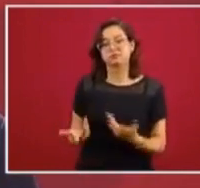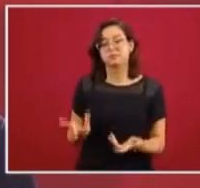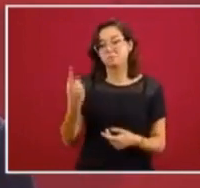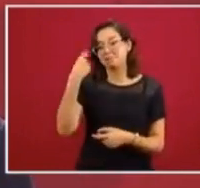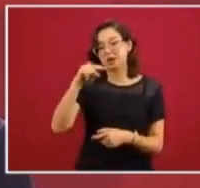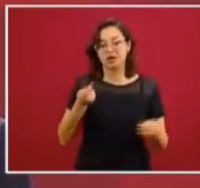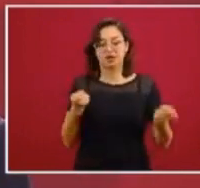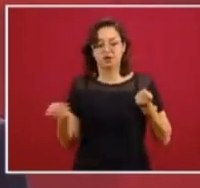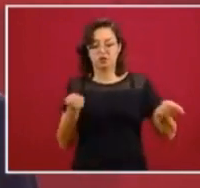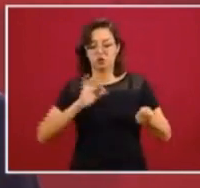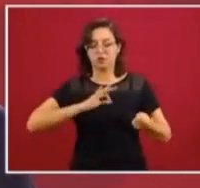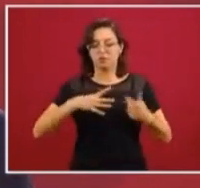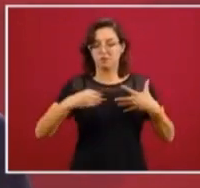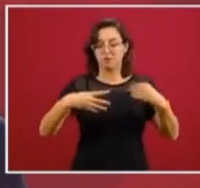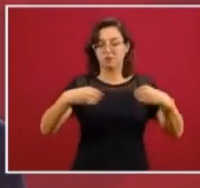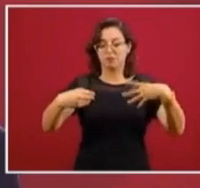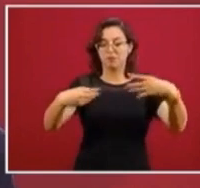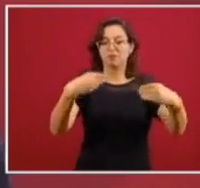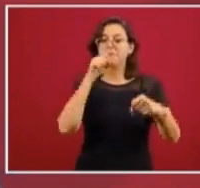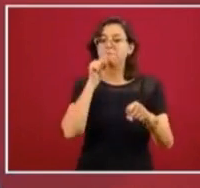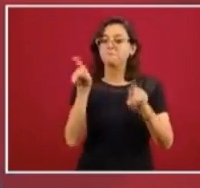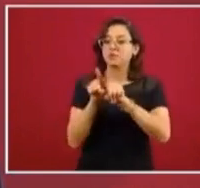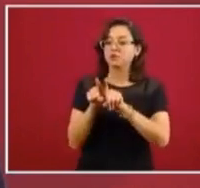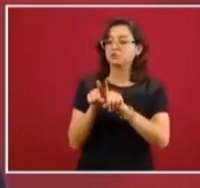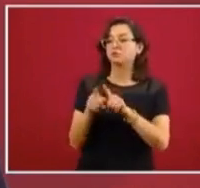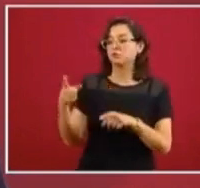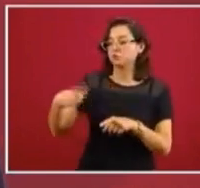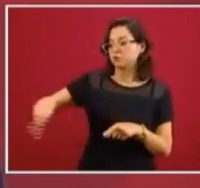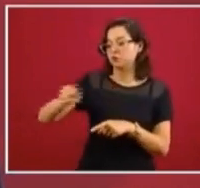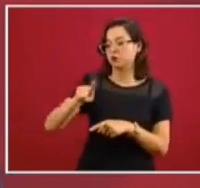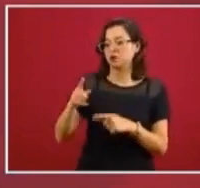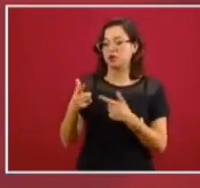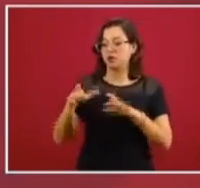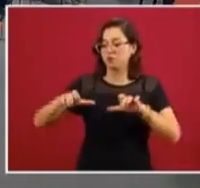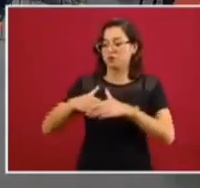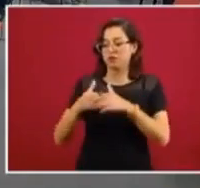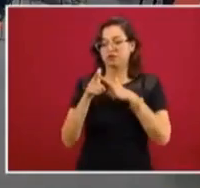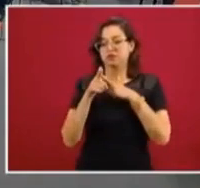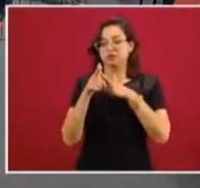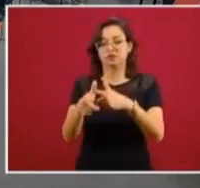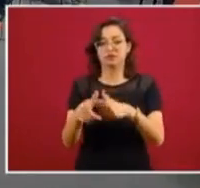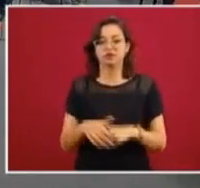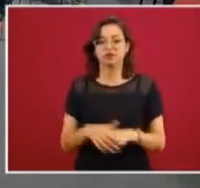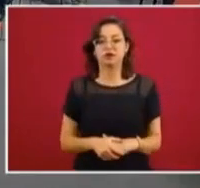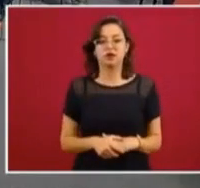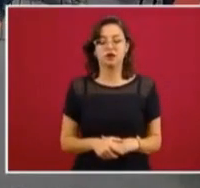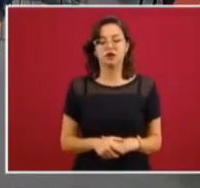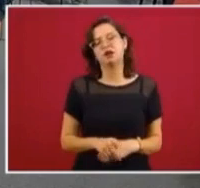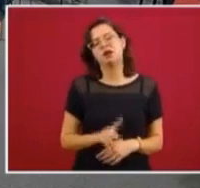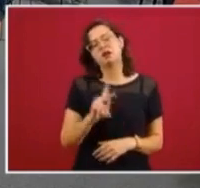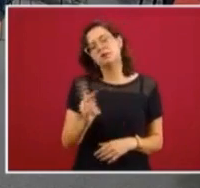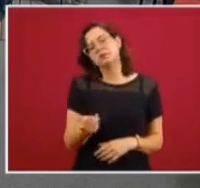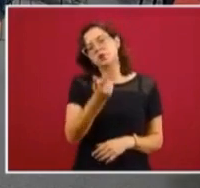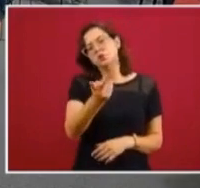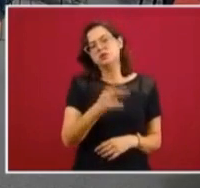permitan controlar la epidemia y les permitan además mantener la sustentabilidad de las comunidades. Doctor, una puntualización simplemente.